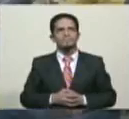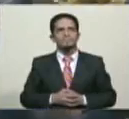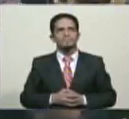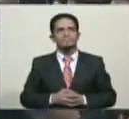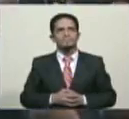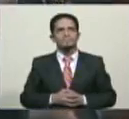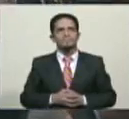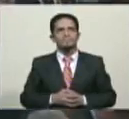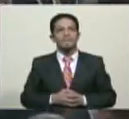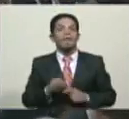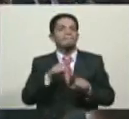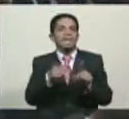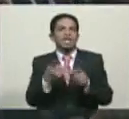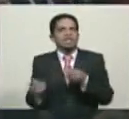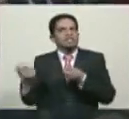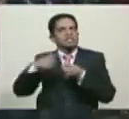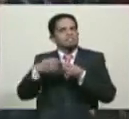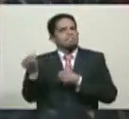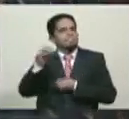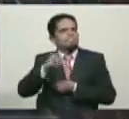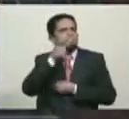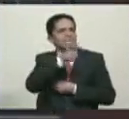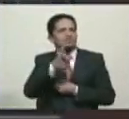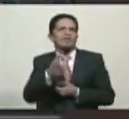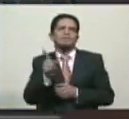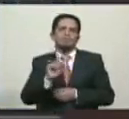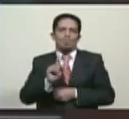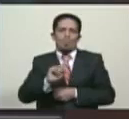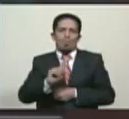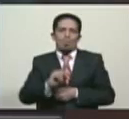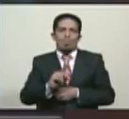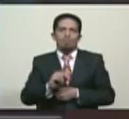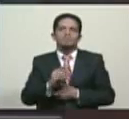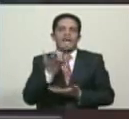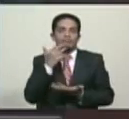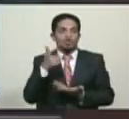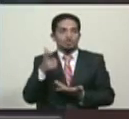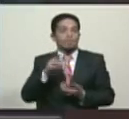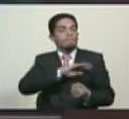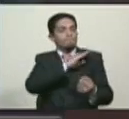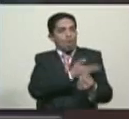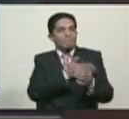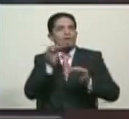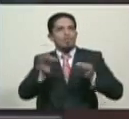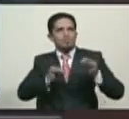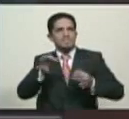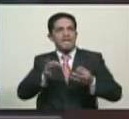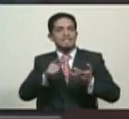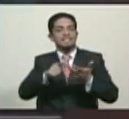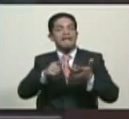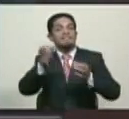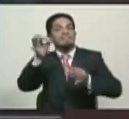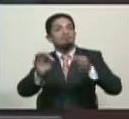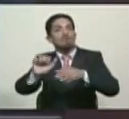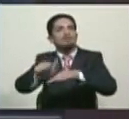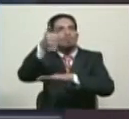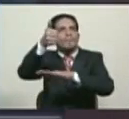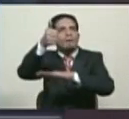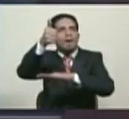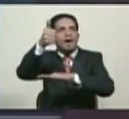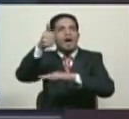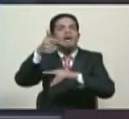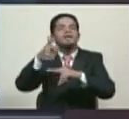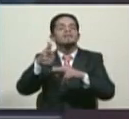Pero no nos quedamos ahí. He repetido insistentemente que el Poder Judicial y el Tribunal Supremo de Justicia se ha